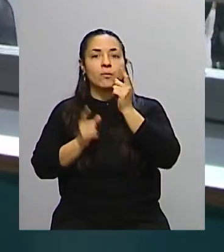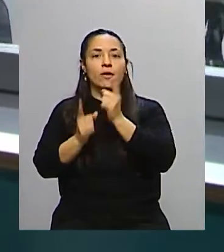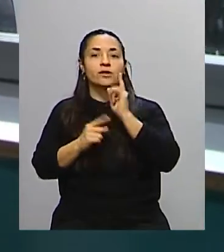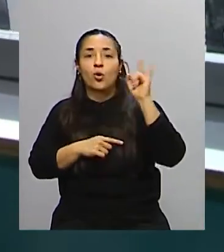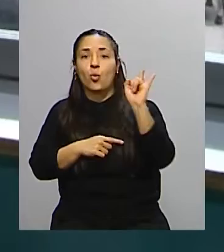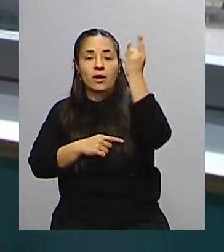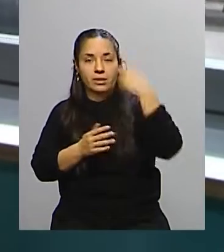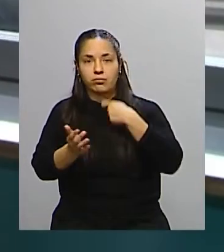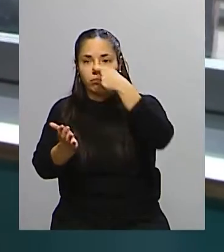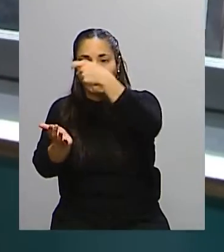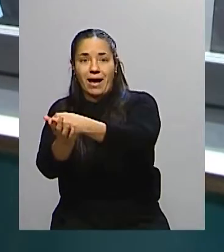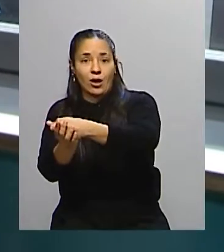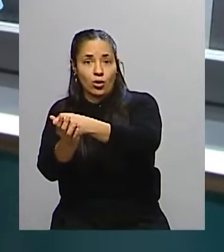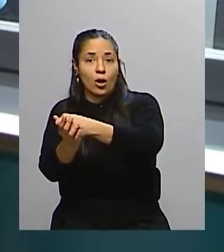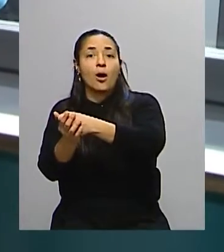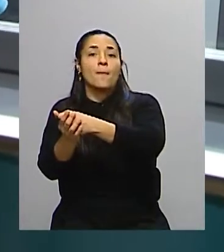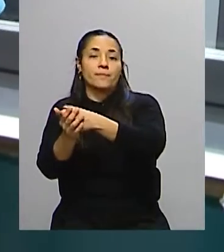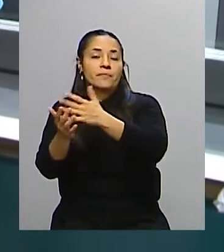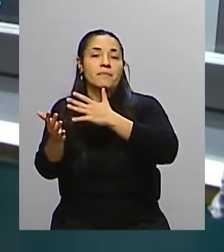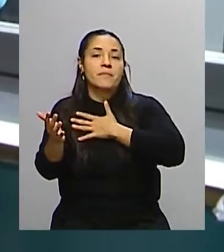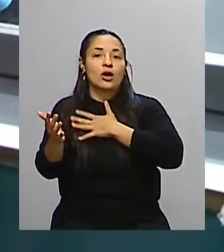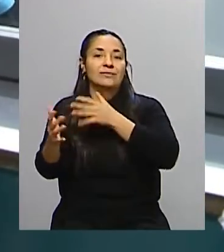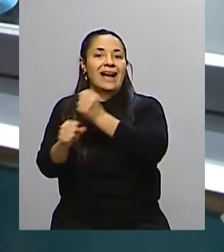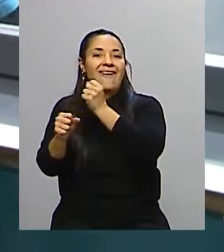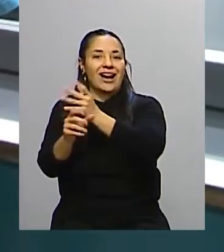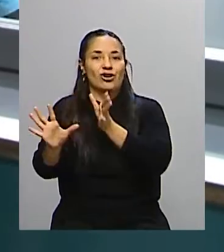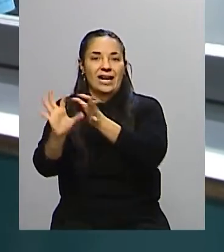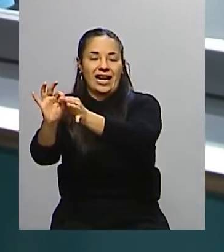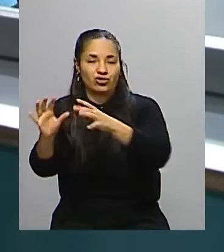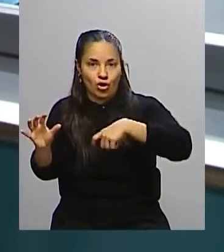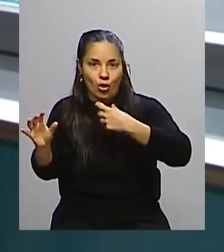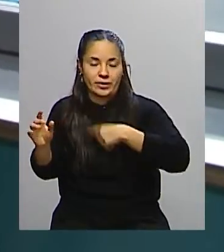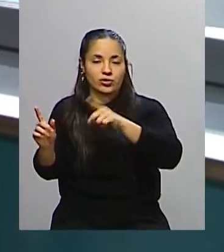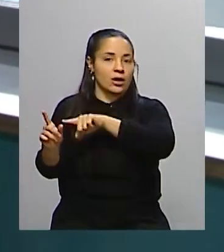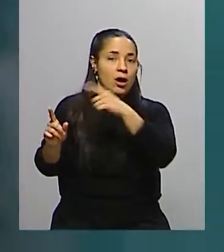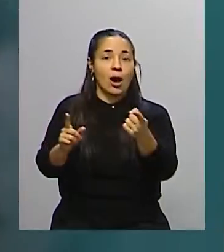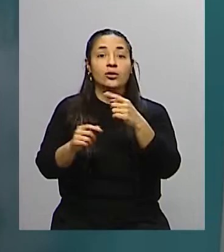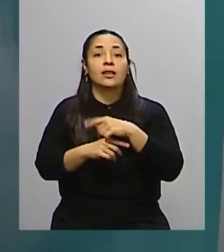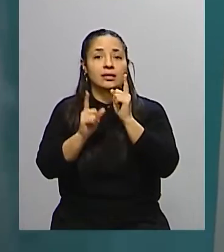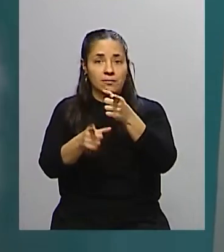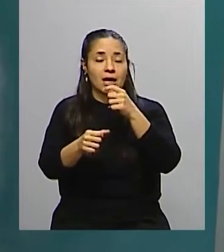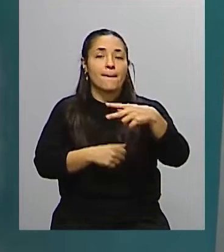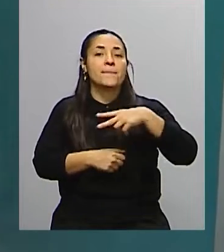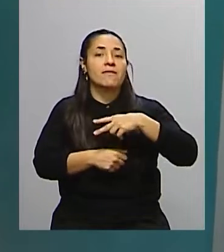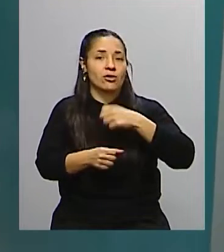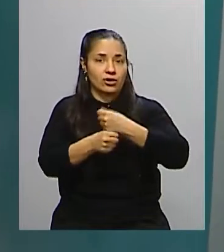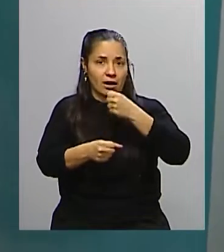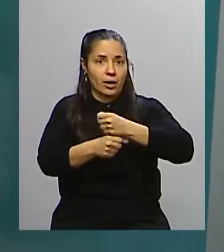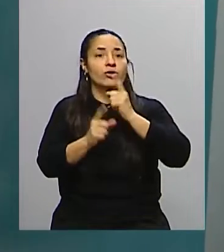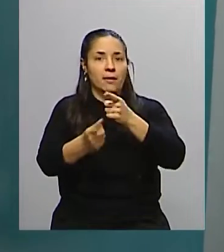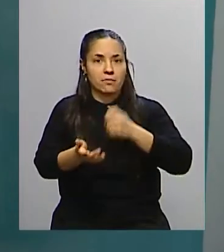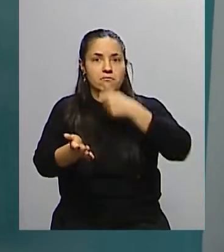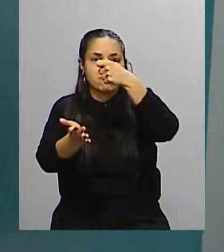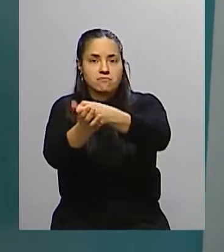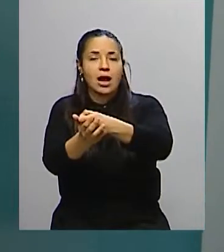universidad. Aporto a un sistema que es por mi relación laboral de dependencia. Exactamente. Por otro lado, tengo actividad privada, que también aporto